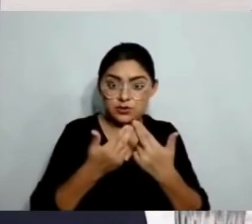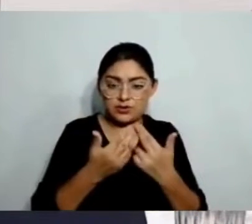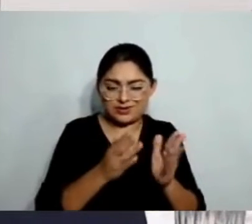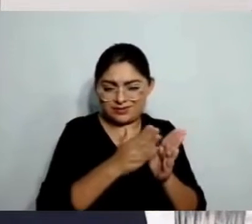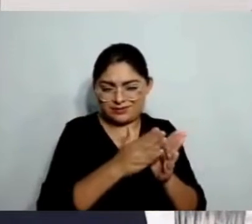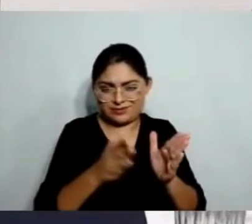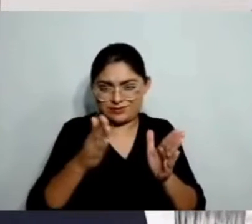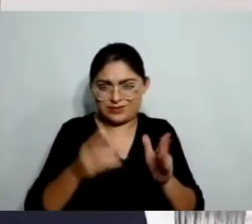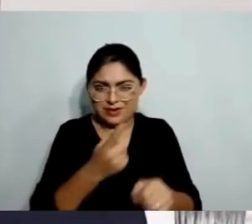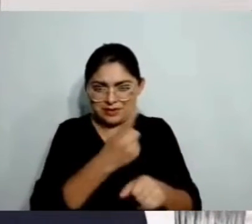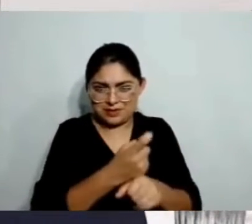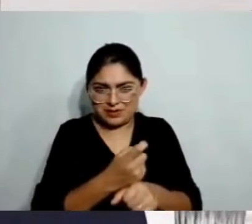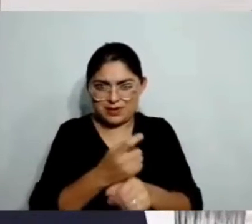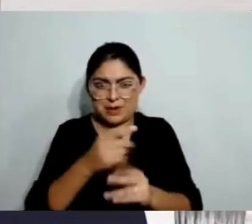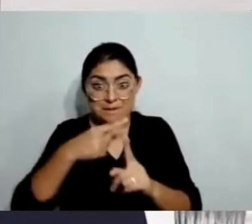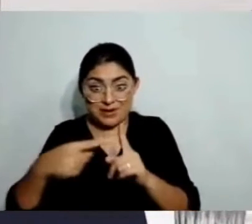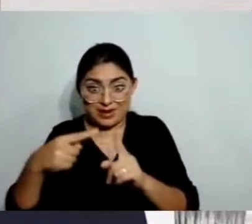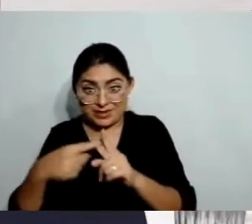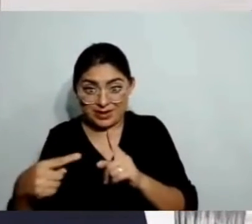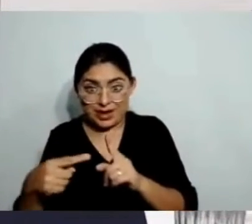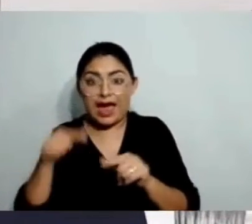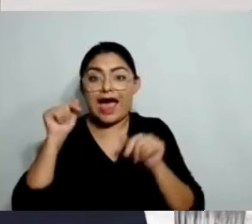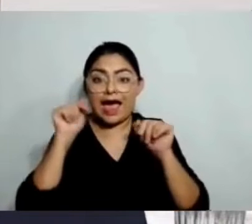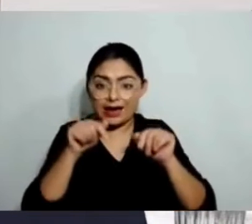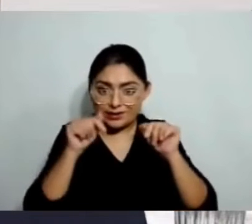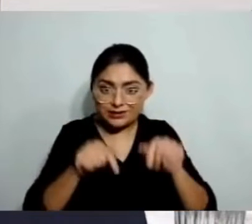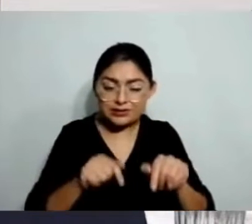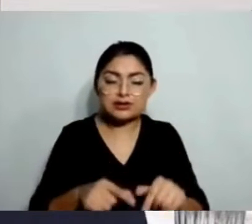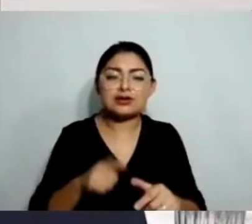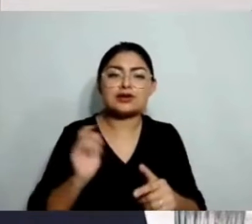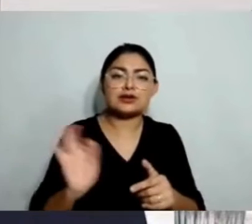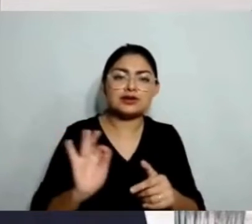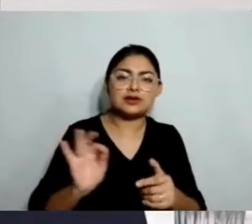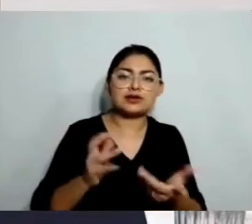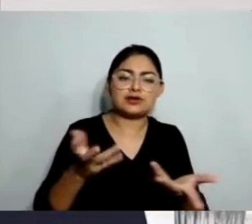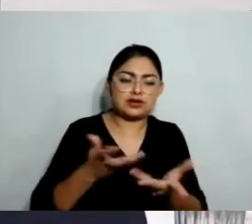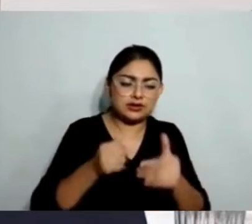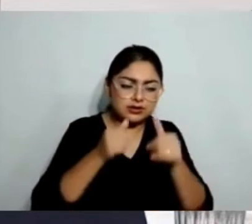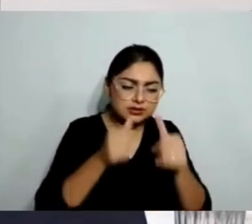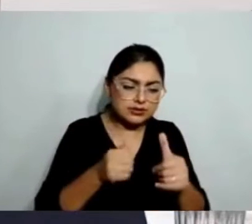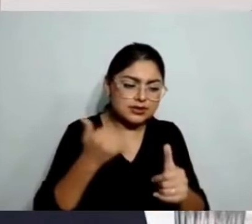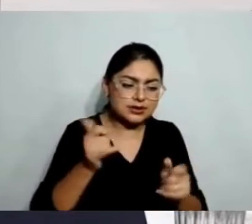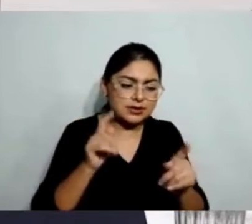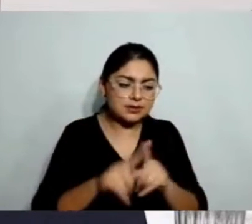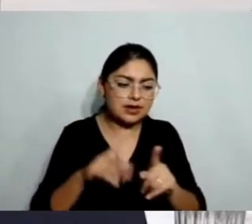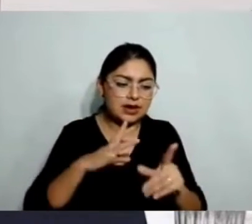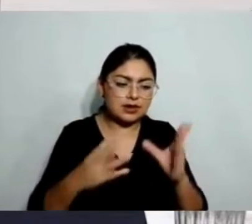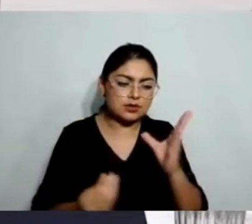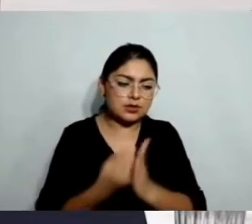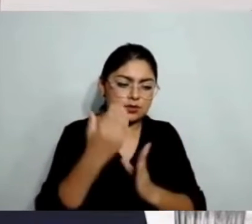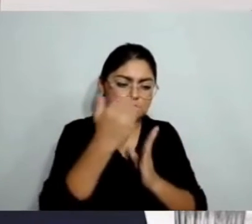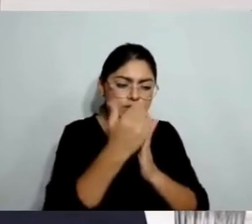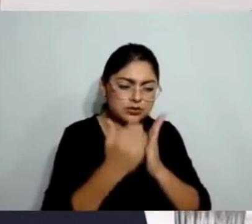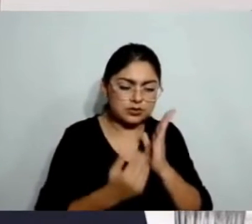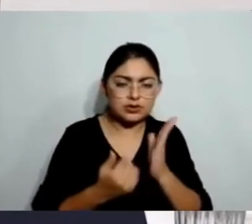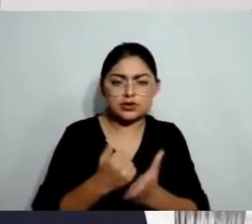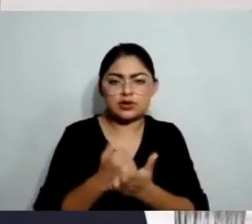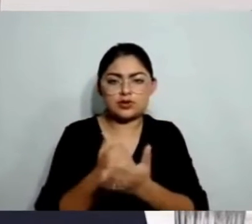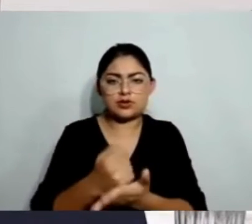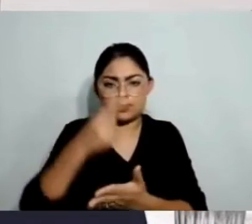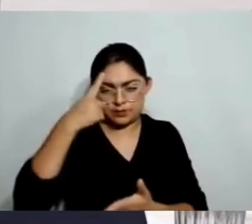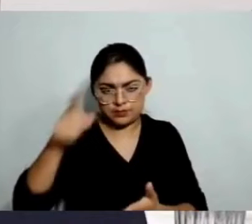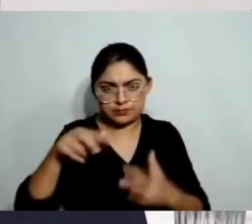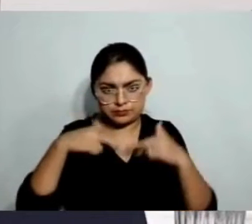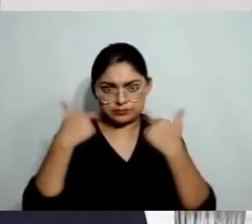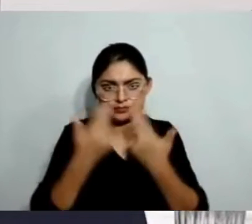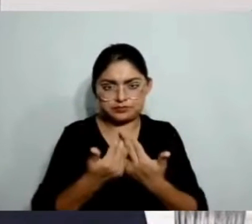control de detención gracias no hay ahora elementos novedosos que te permite sostener en audiencia intermedia que hay ilicitud